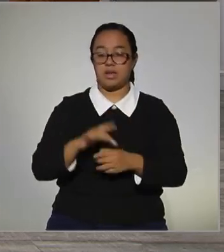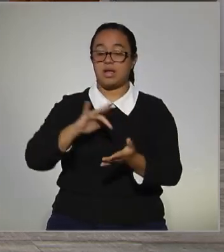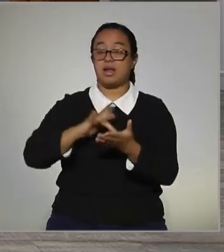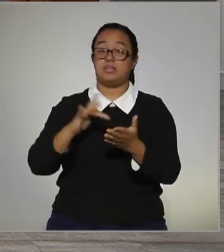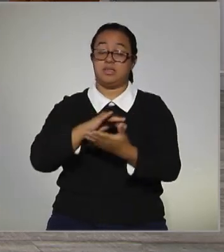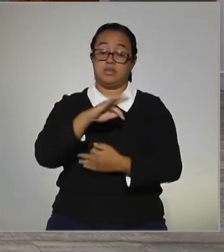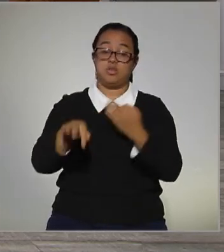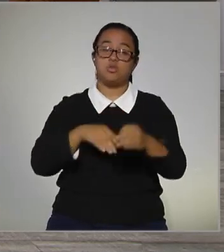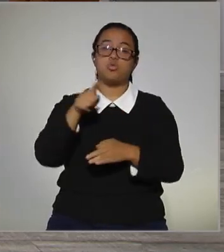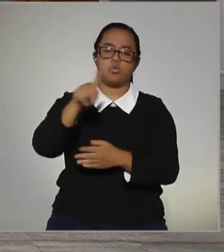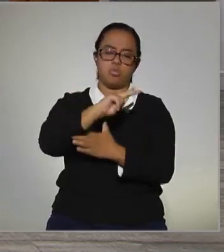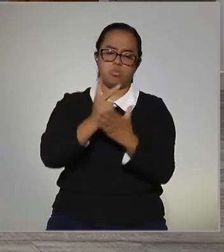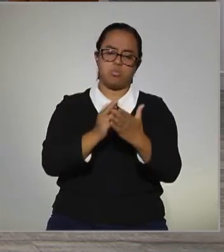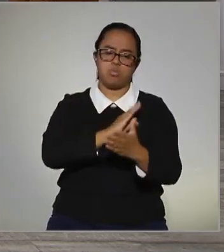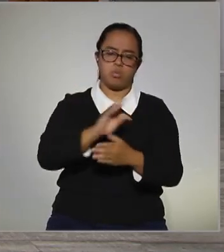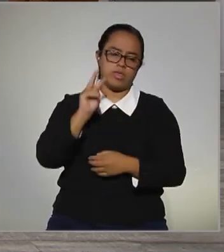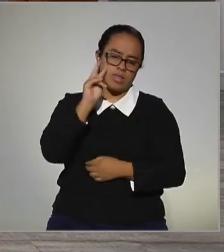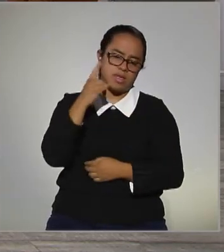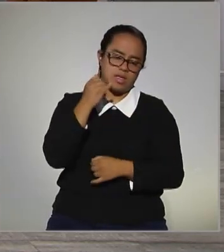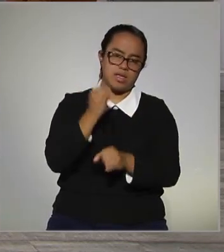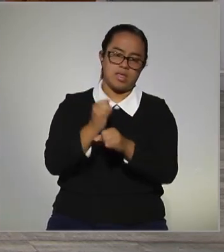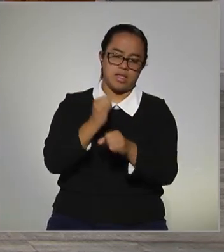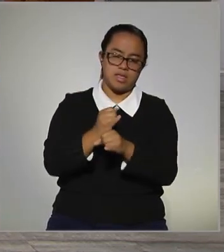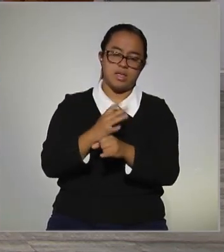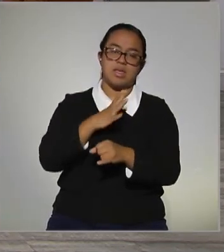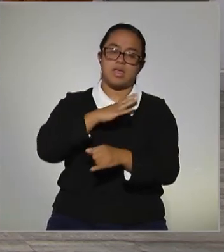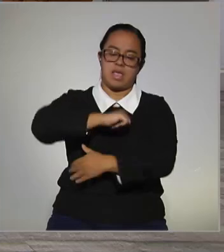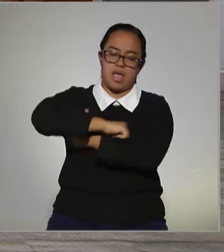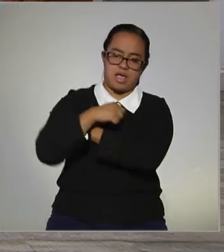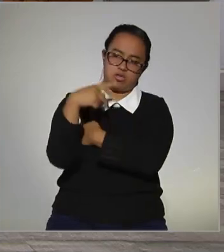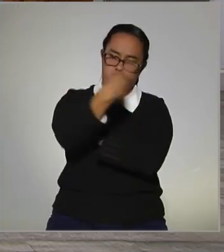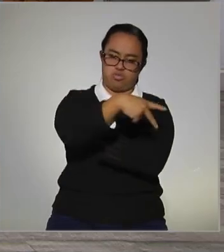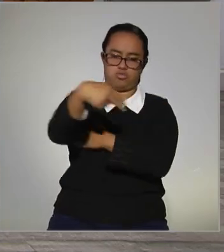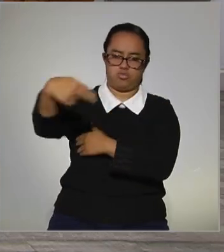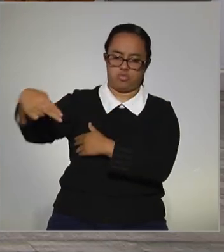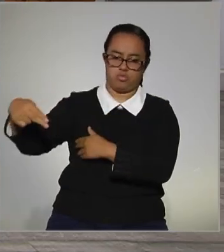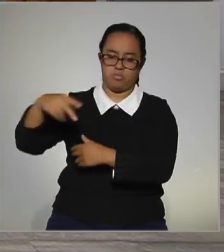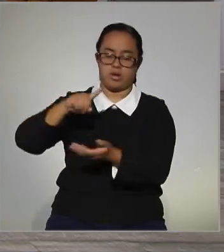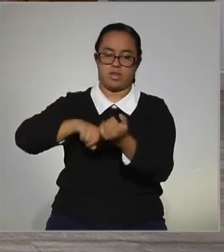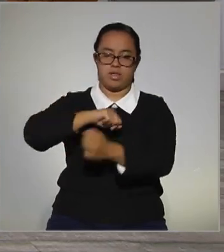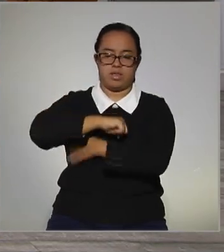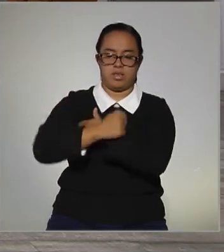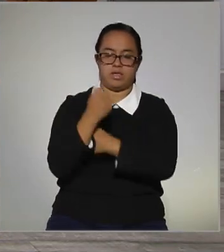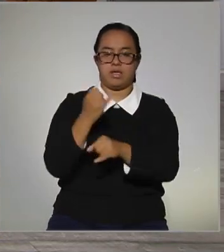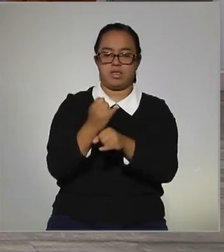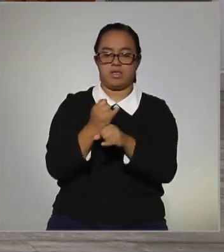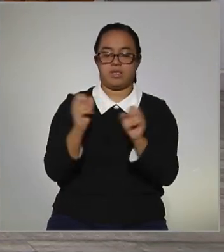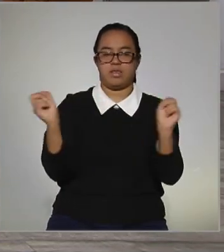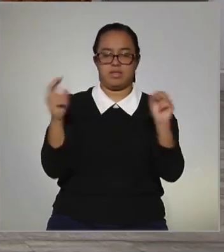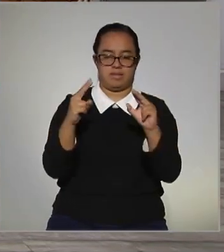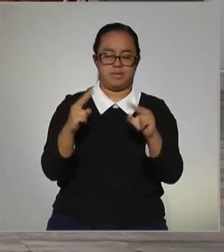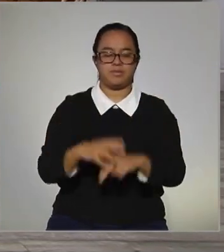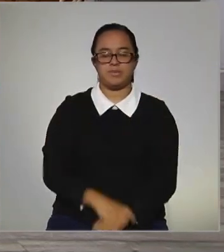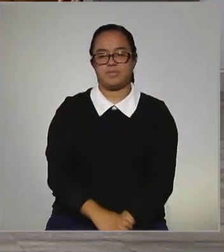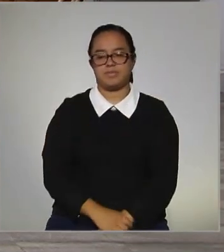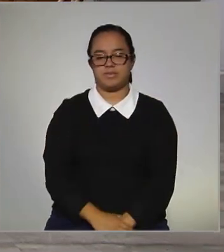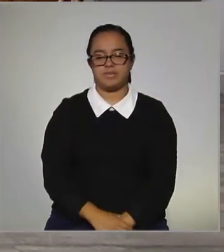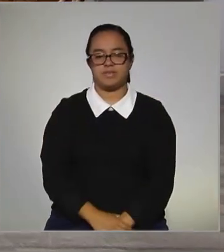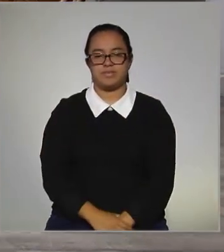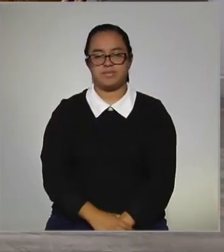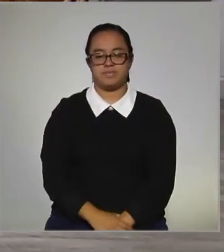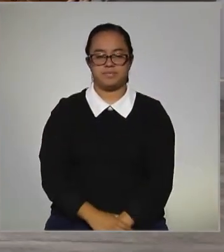Pueden ver el programa completo en redes sociales y quedan los datos de los especialistas también ahí en redes sociales. Hasta luego.